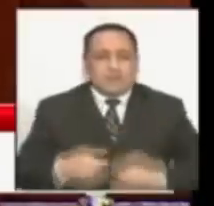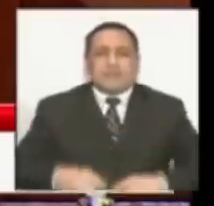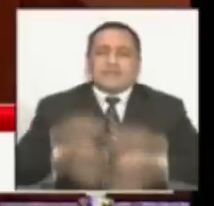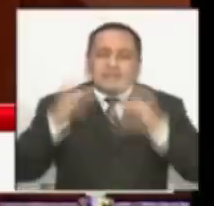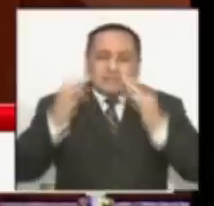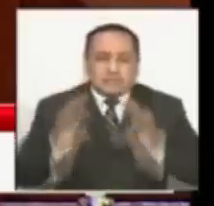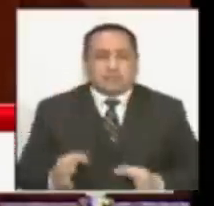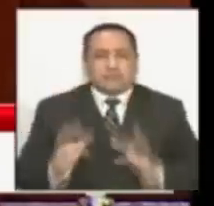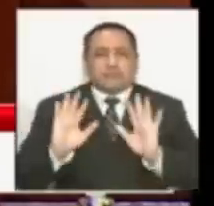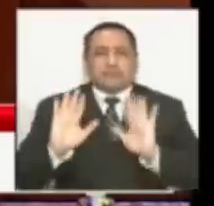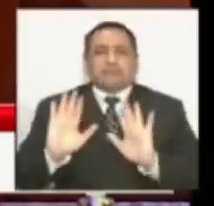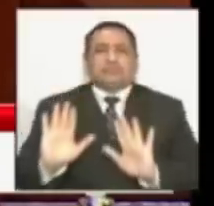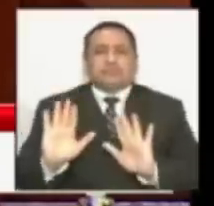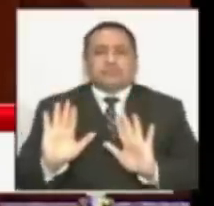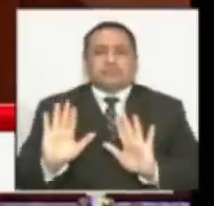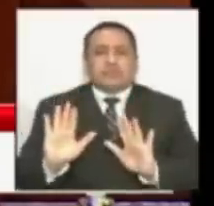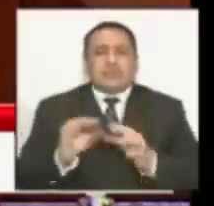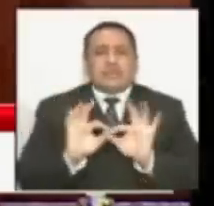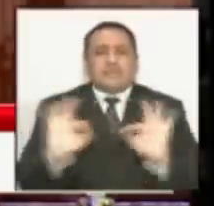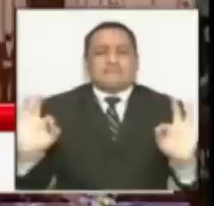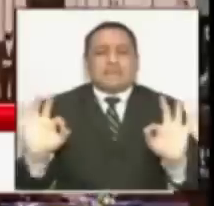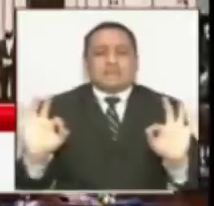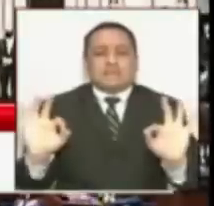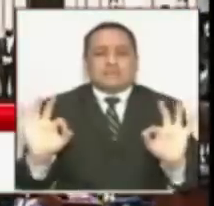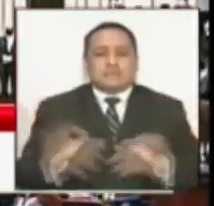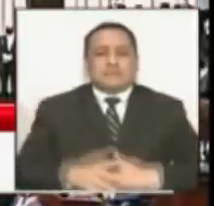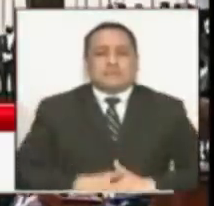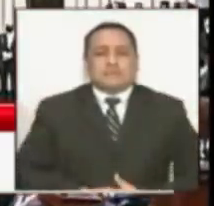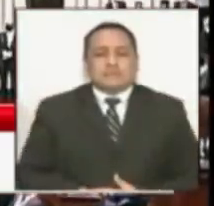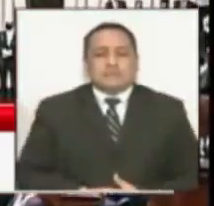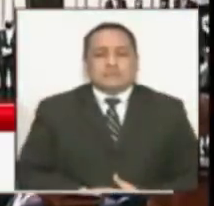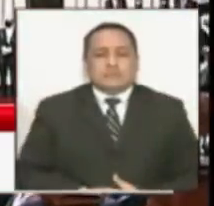sean absolutamente limpias.